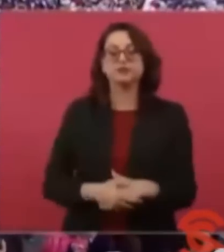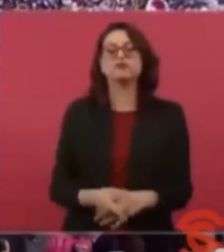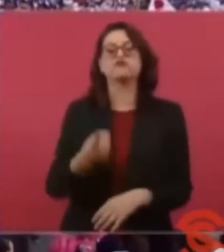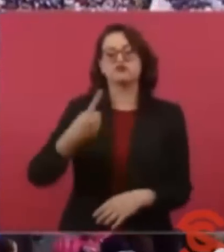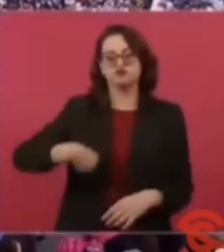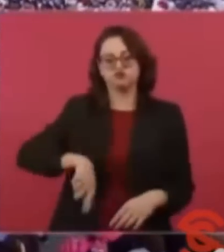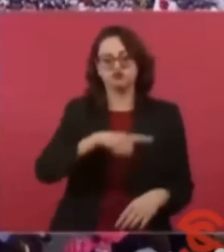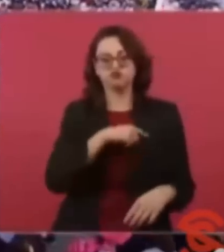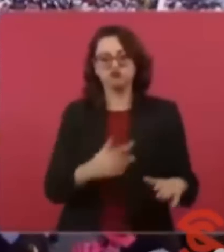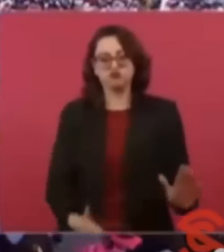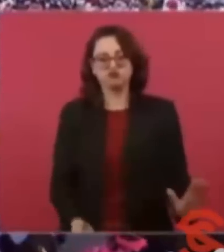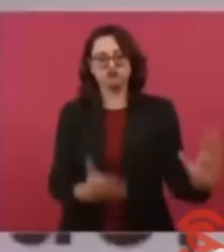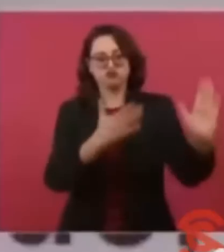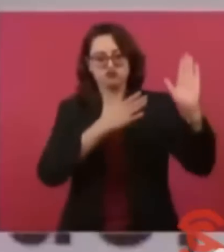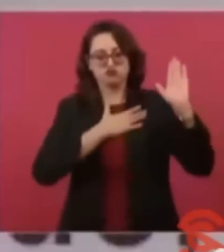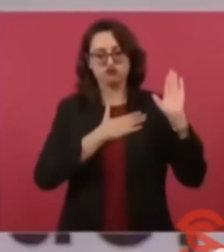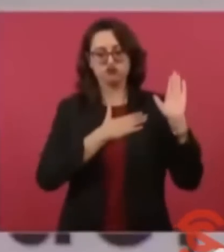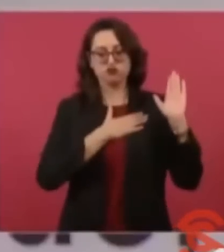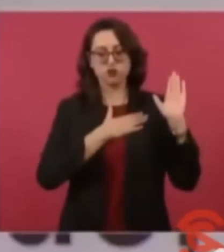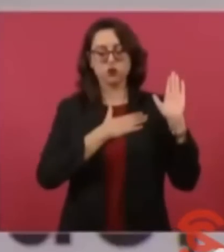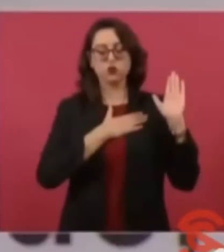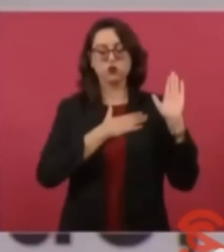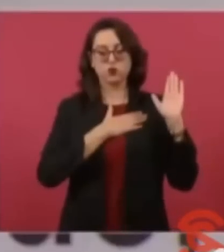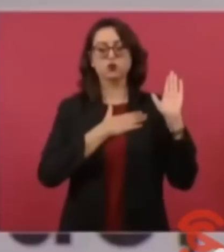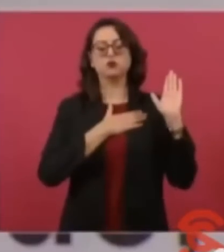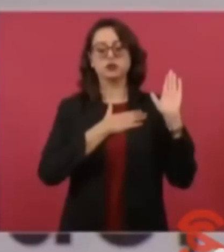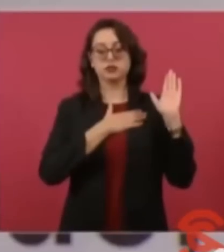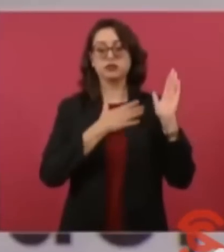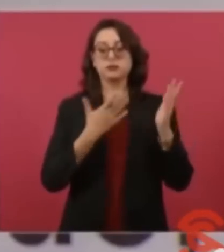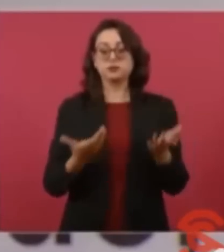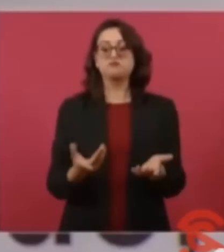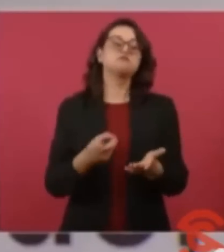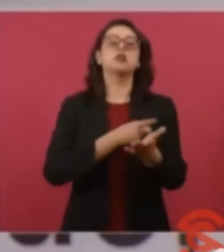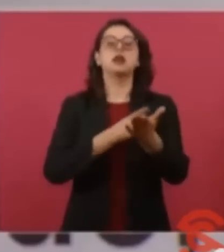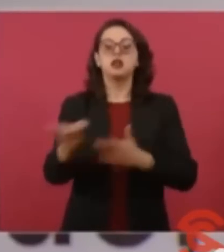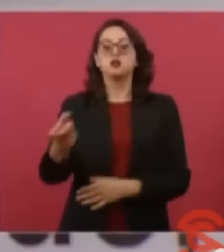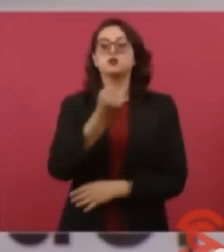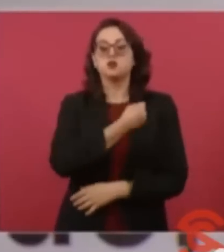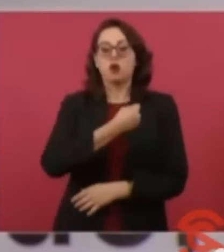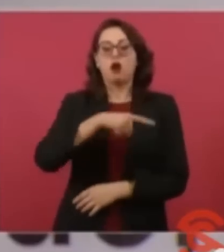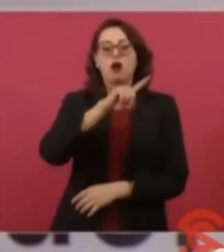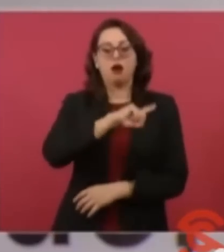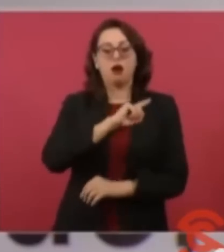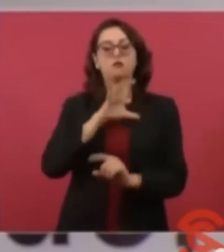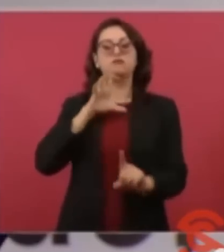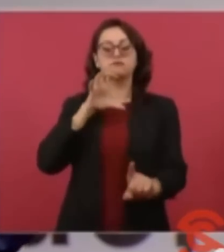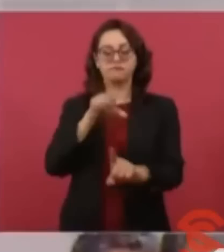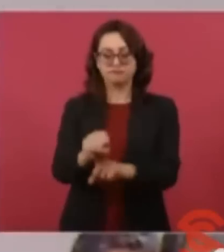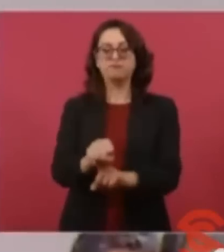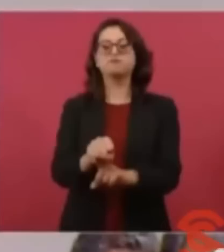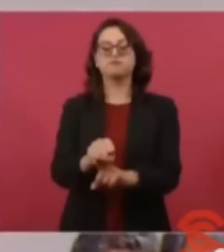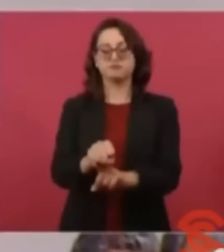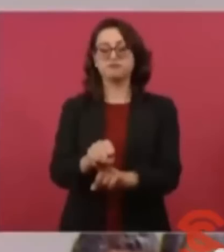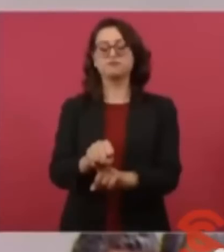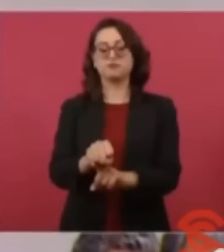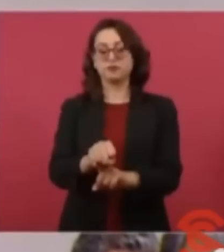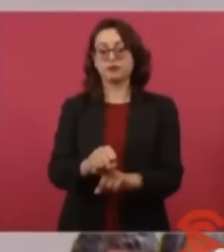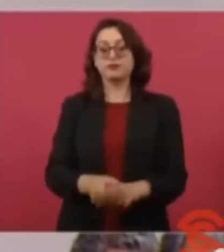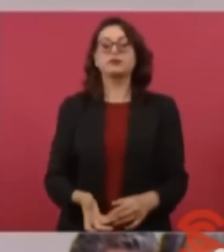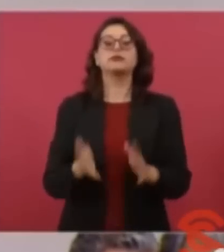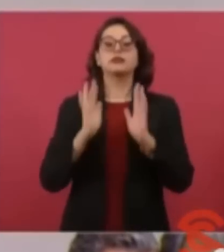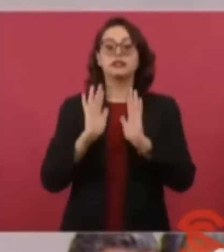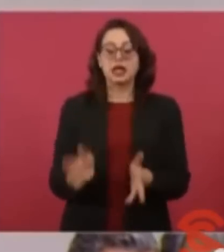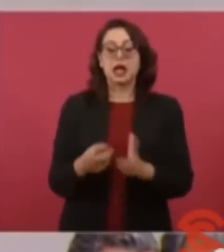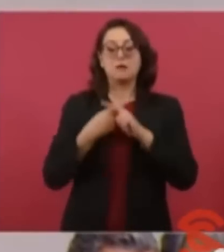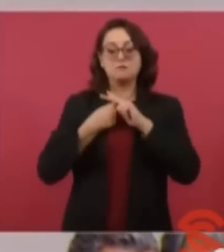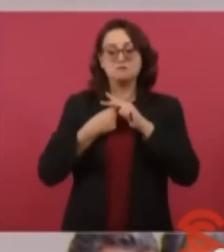comprometidos a convertir en realidad el derecho a la salud. Ya está en proceso